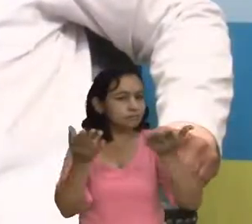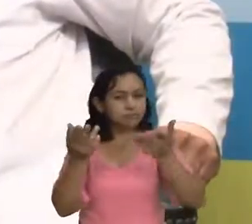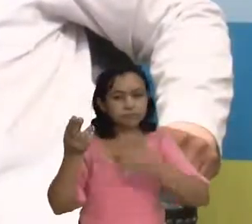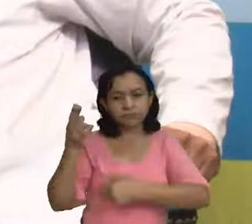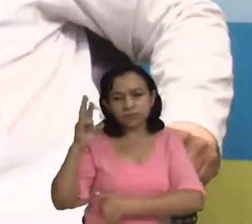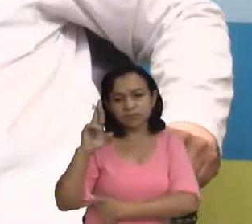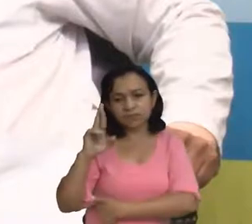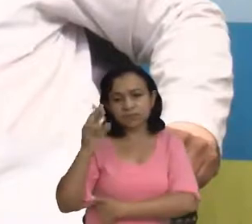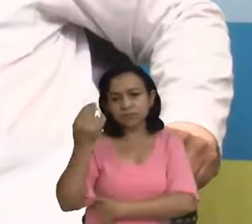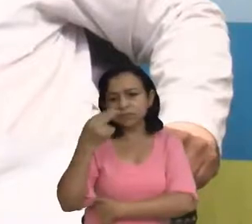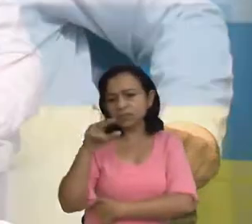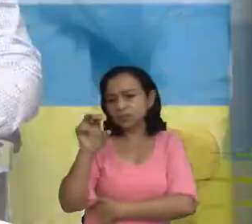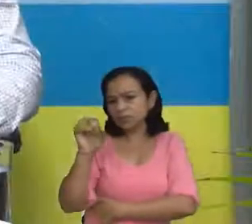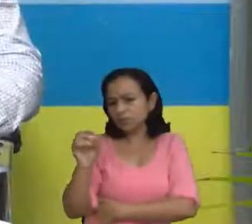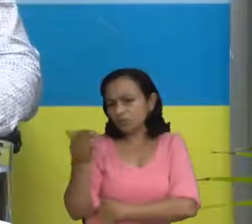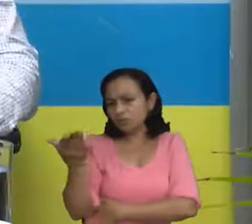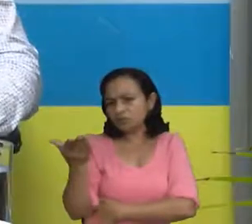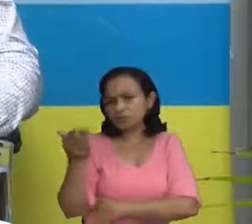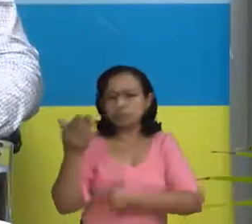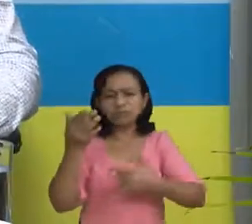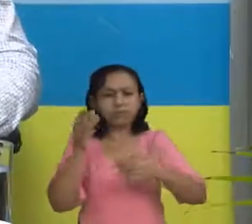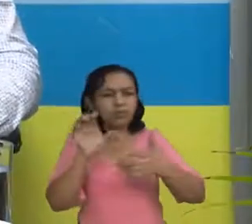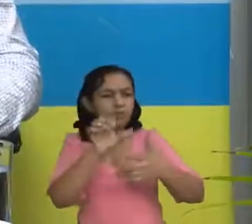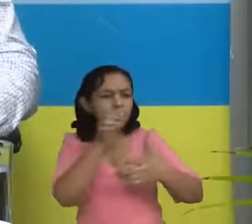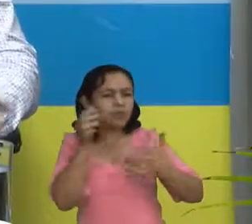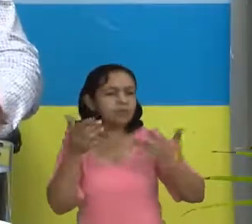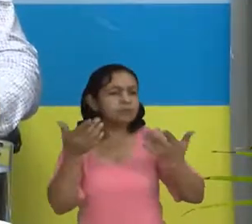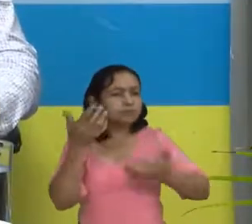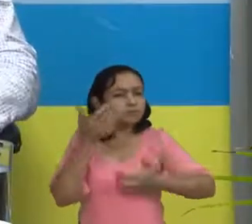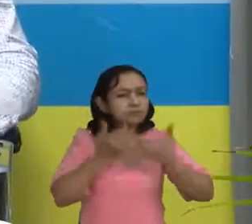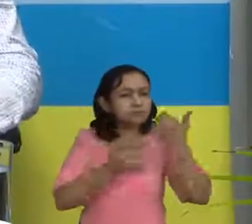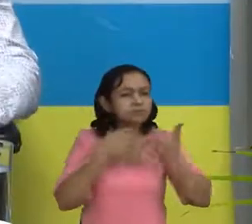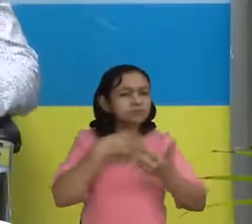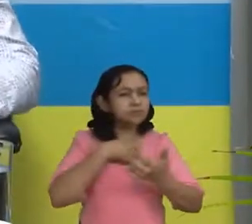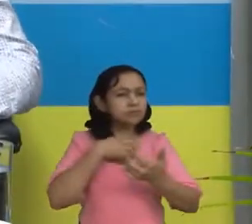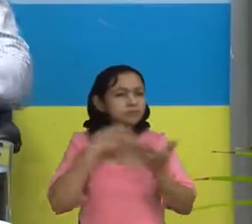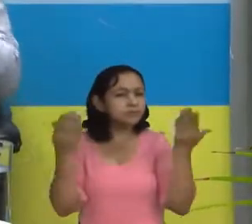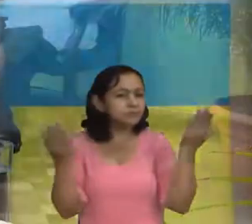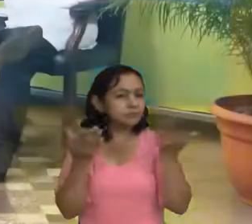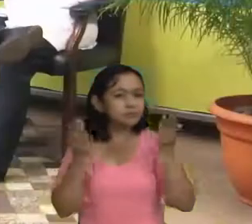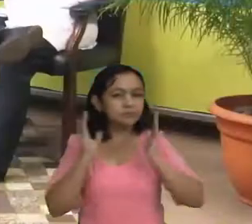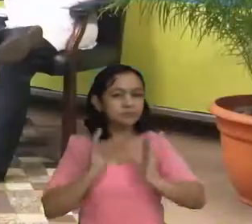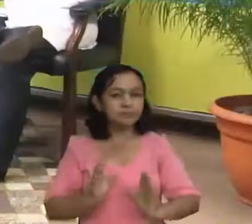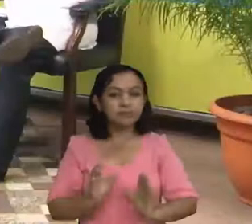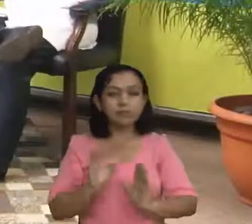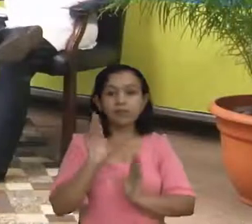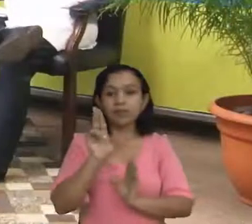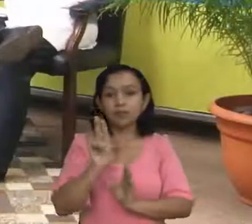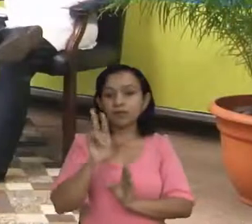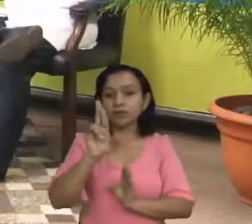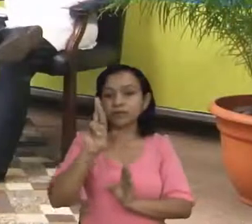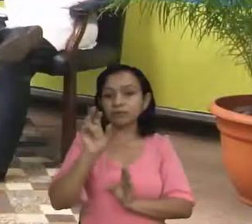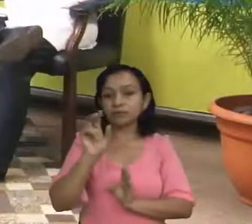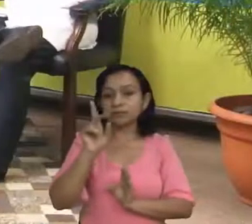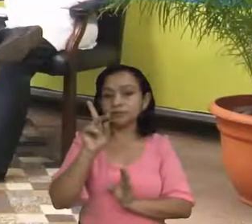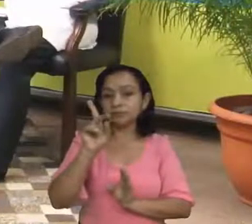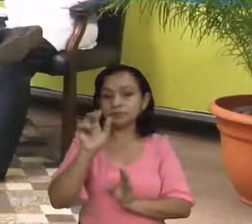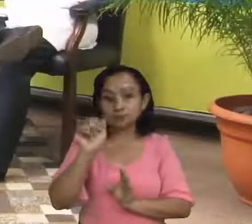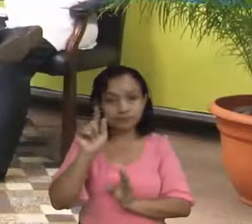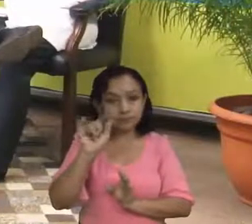riñones? ¿Tiene que ver con algún otro órgano? ¿Cómo es la explicación? Ok, la uropatía obstructiva es una causa,